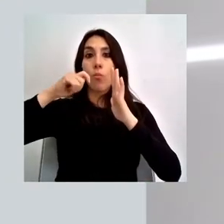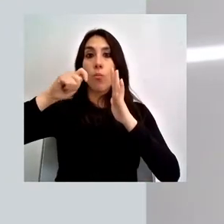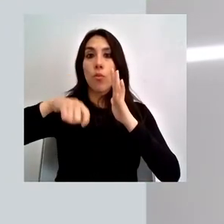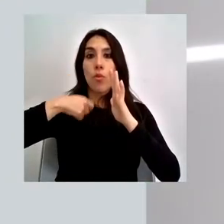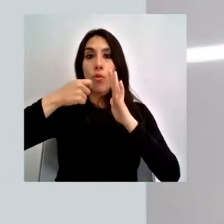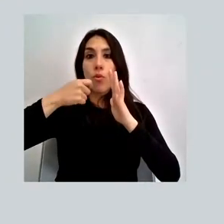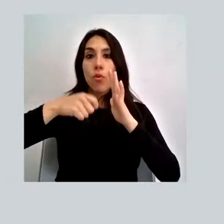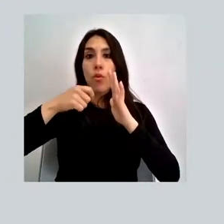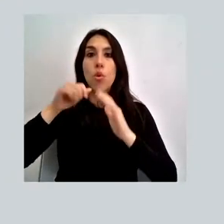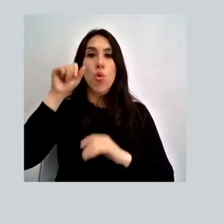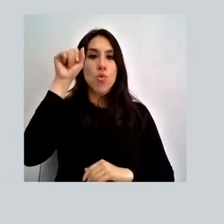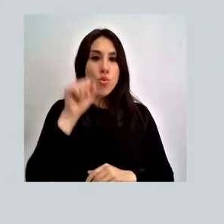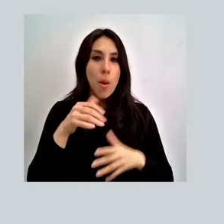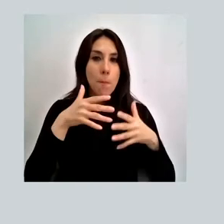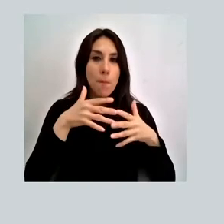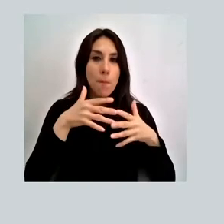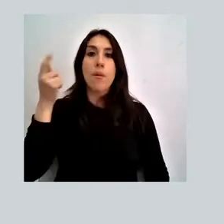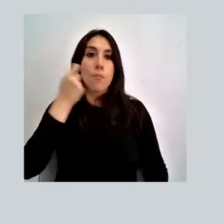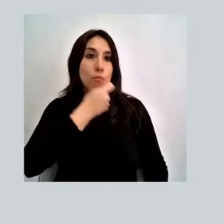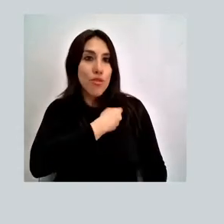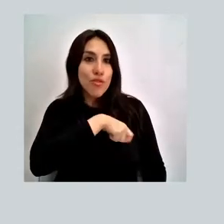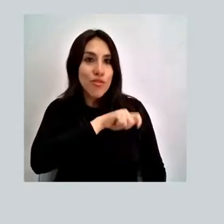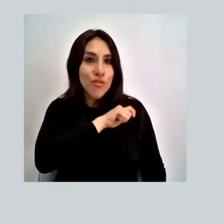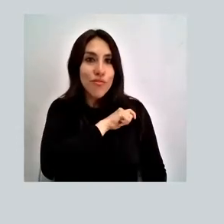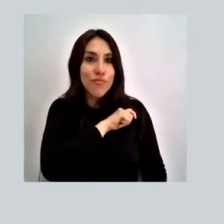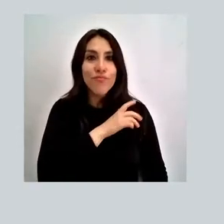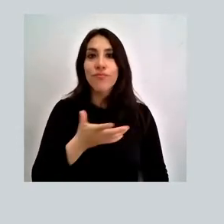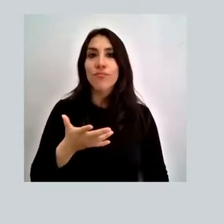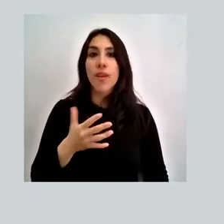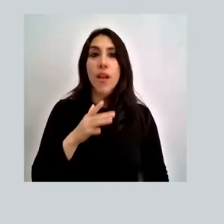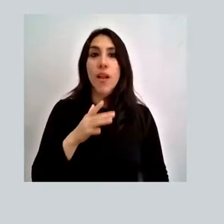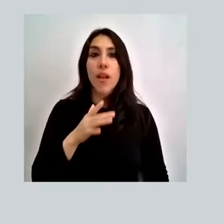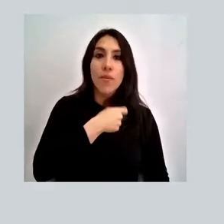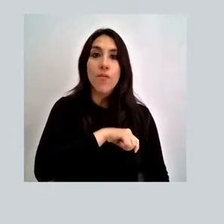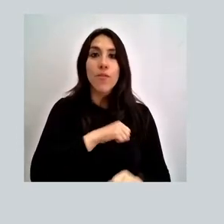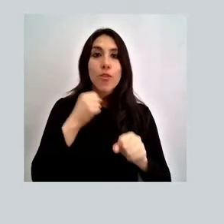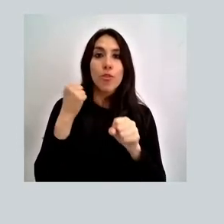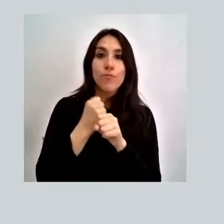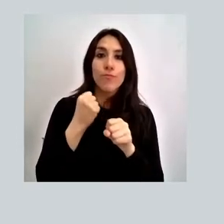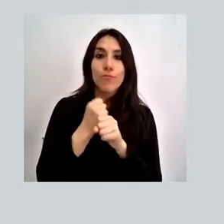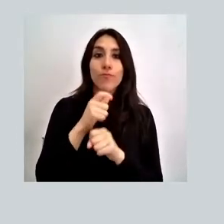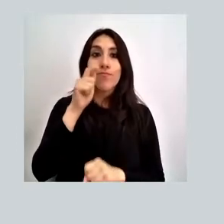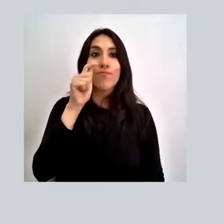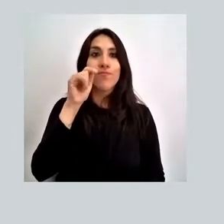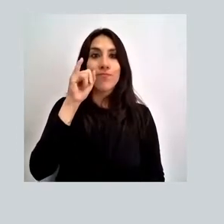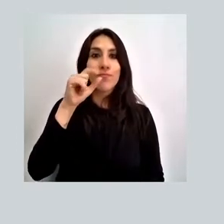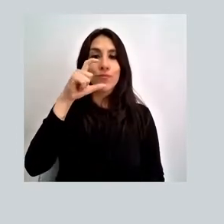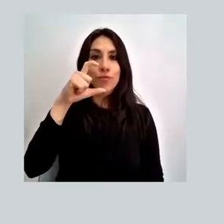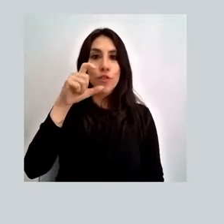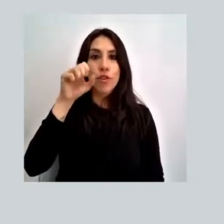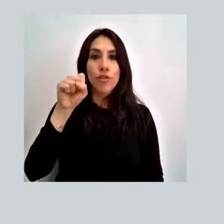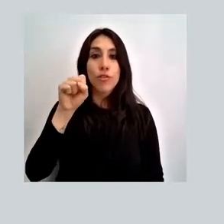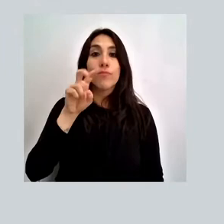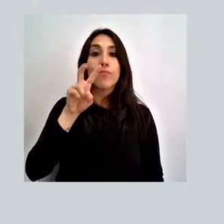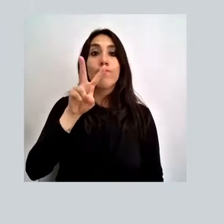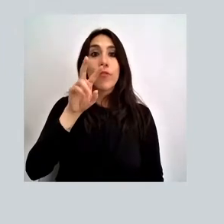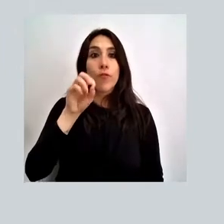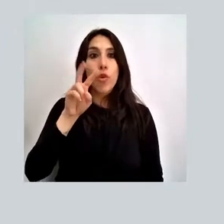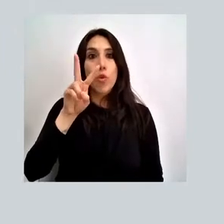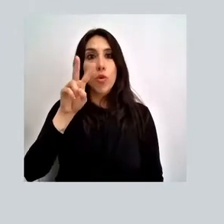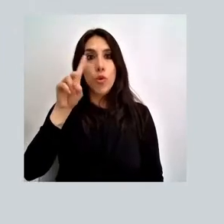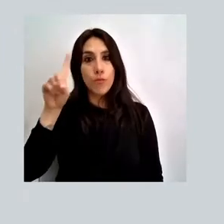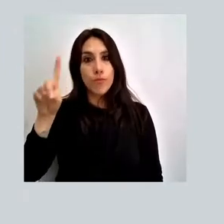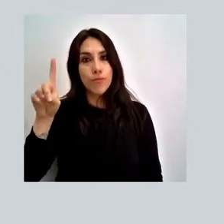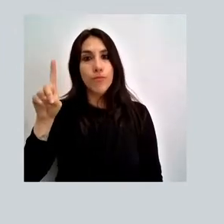empleo y tyc 2021 mi nombre es caro la rubia y soy director ejecutiva de fundación descubre me